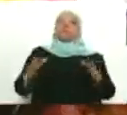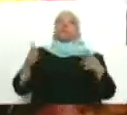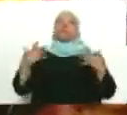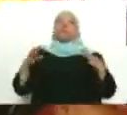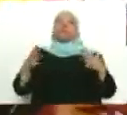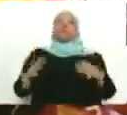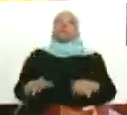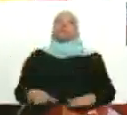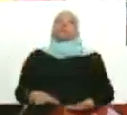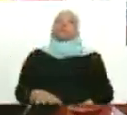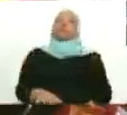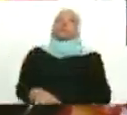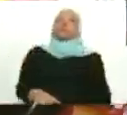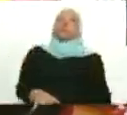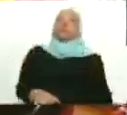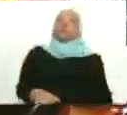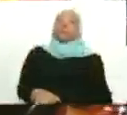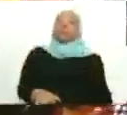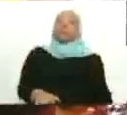Diosdado,